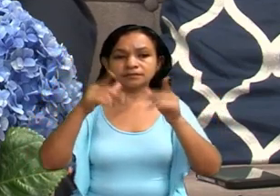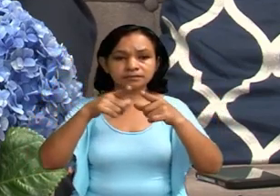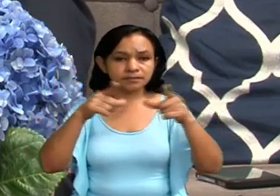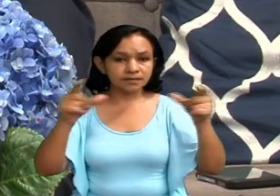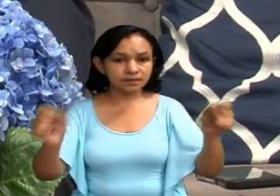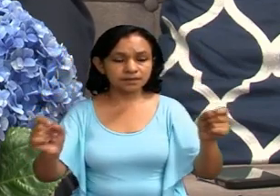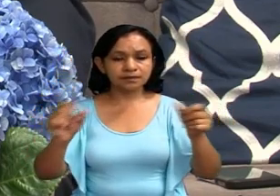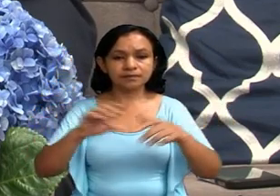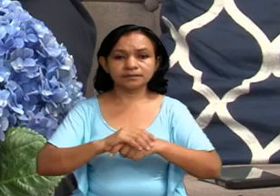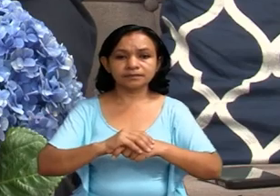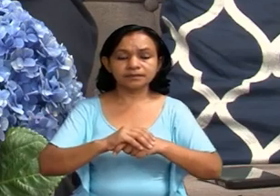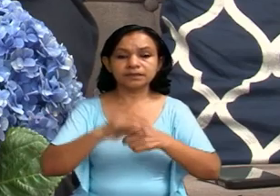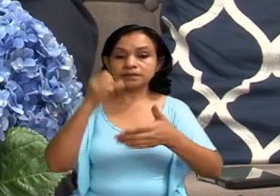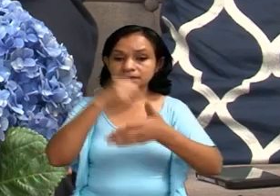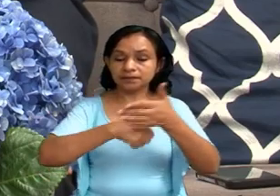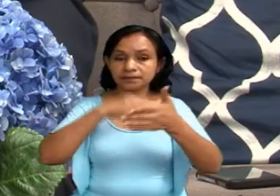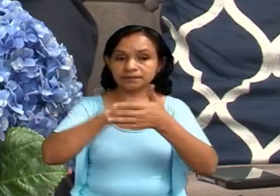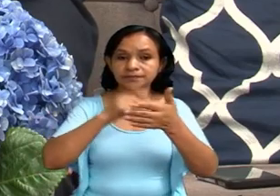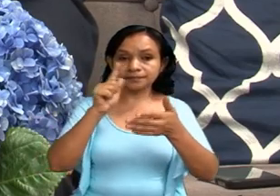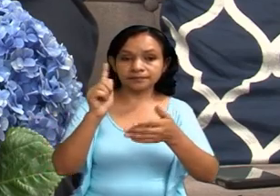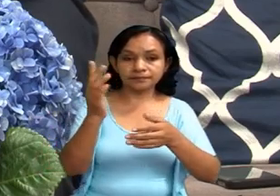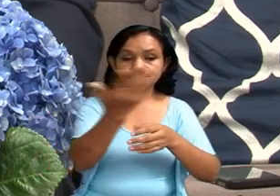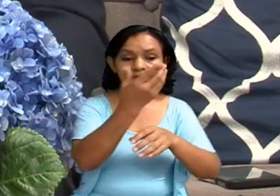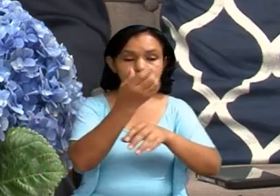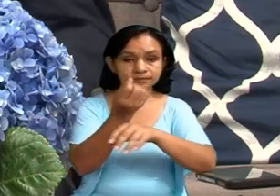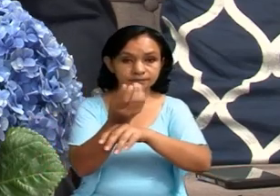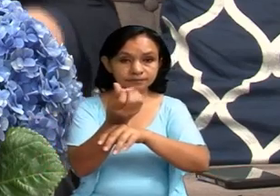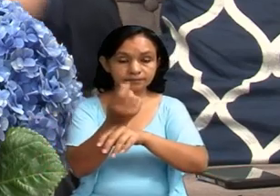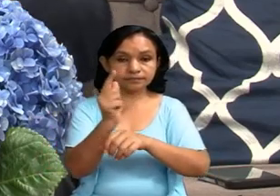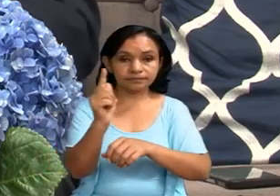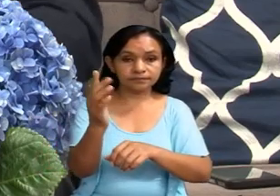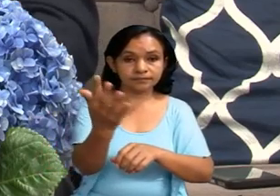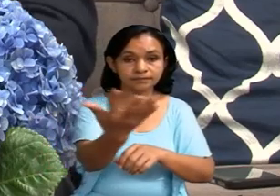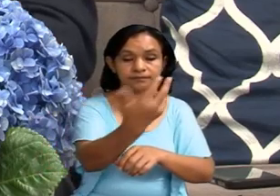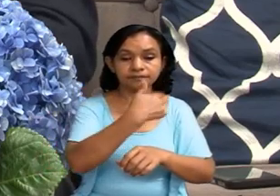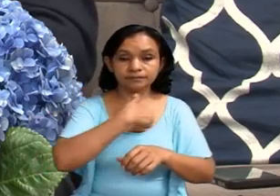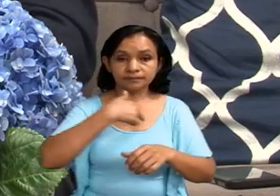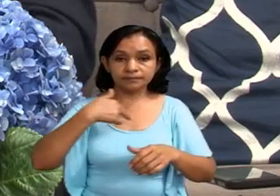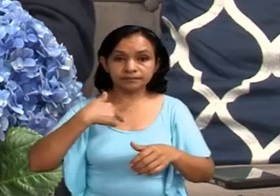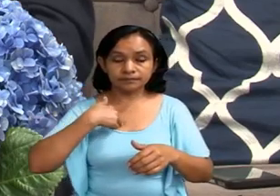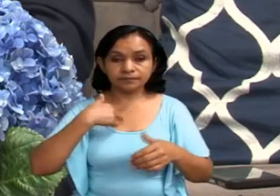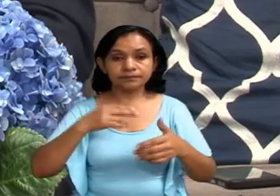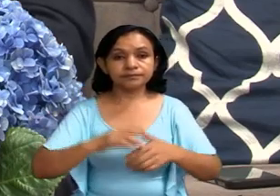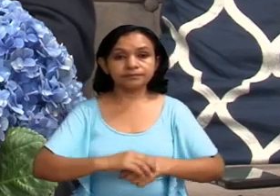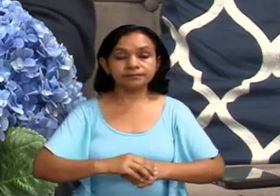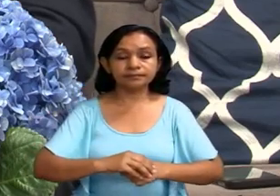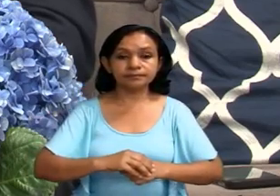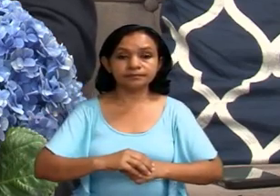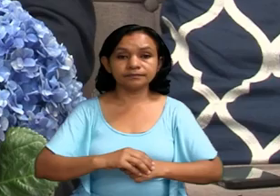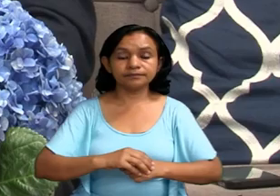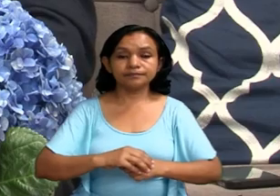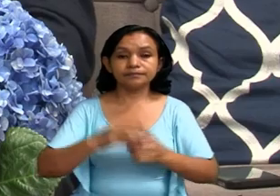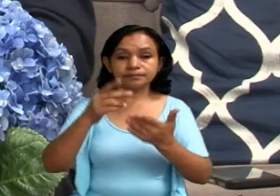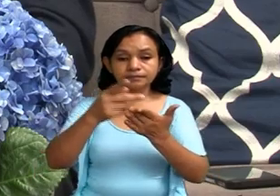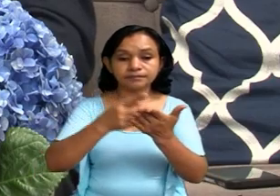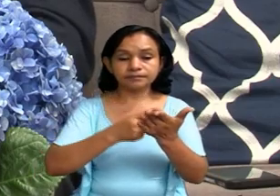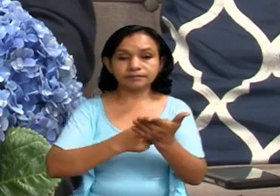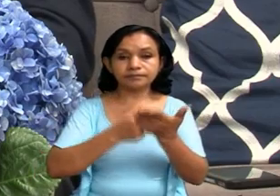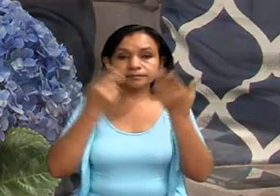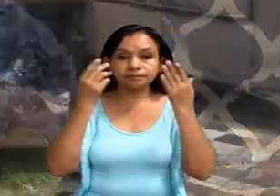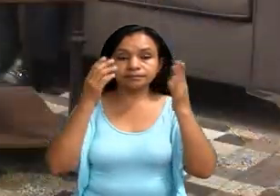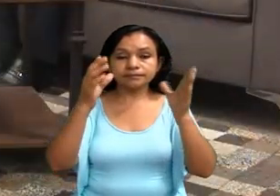Y es un esfuerzo que hacemos con todas las alcaldías. Entonces, todo lo que conlleve un proyecto